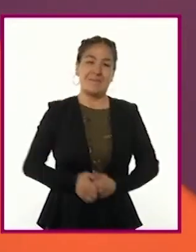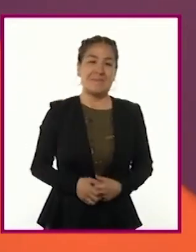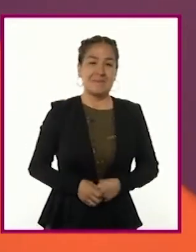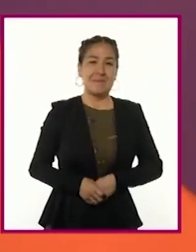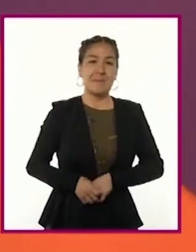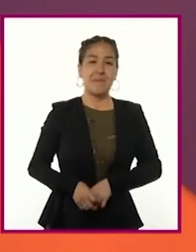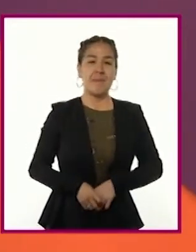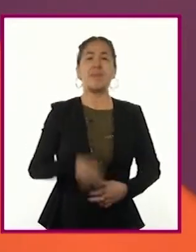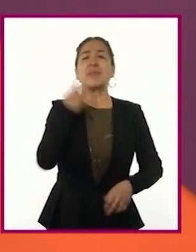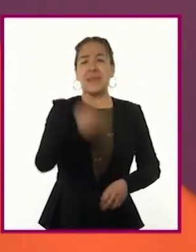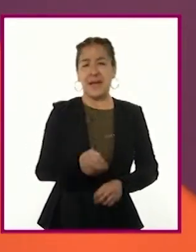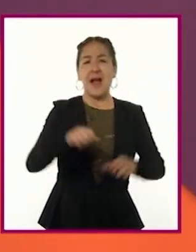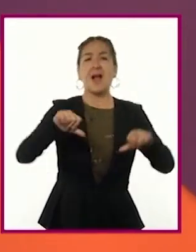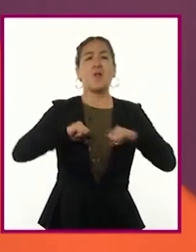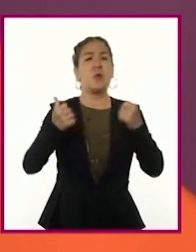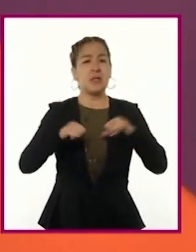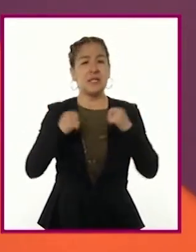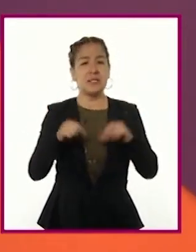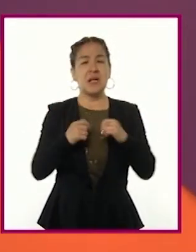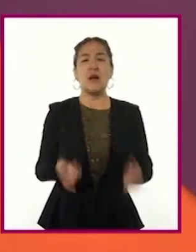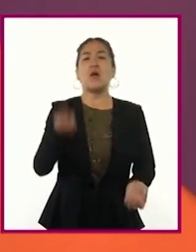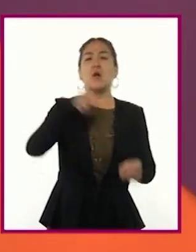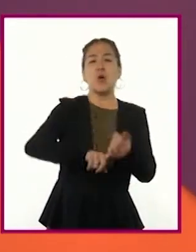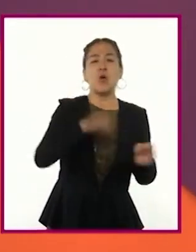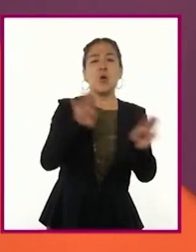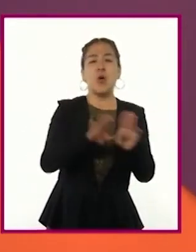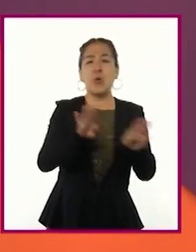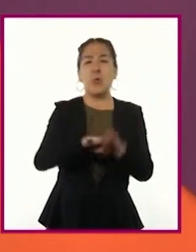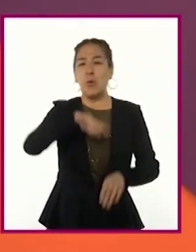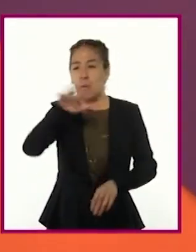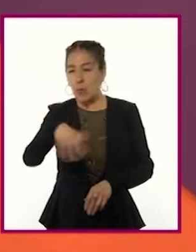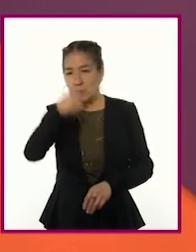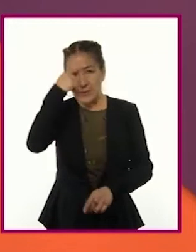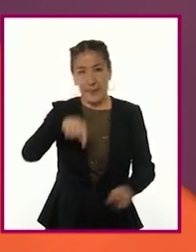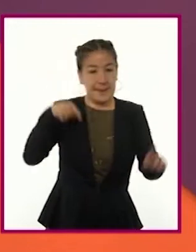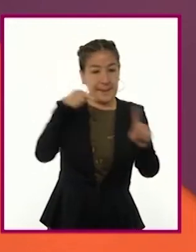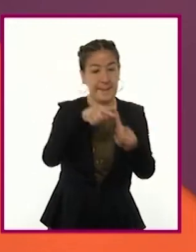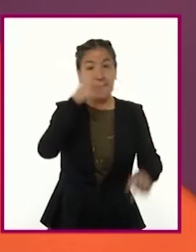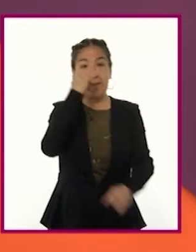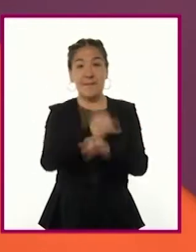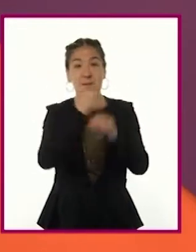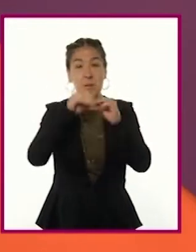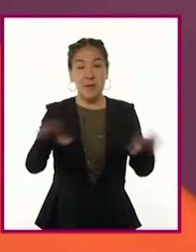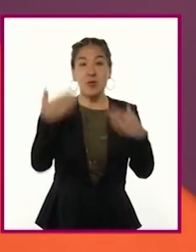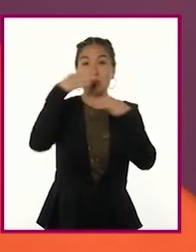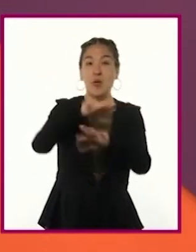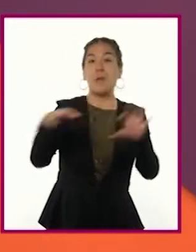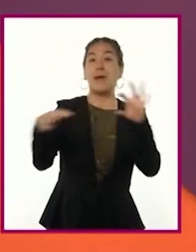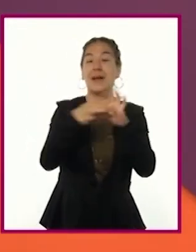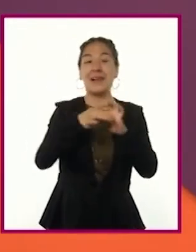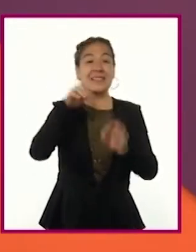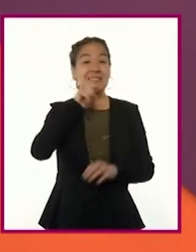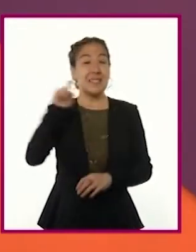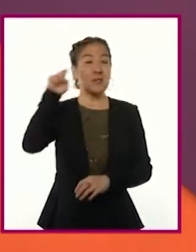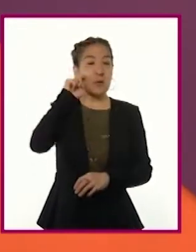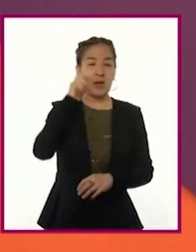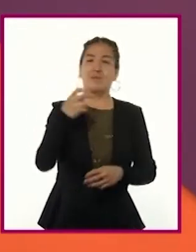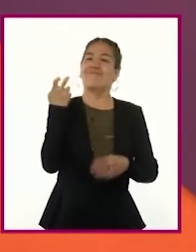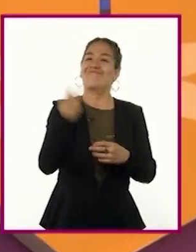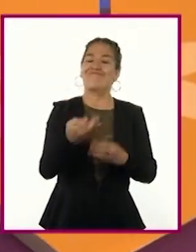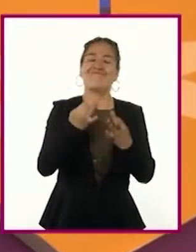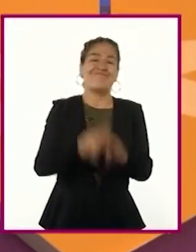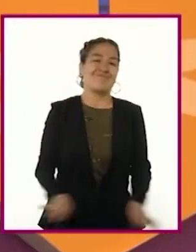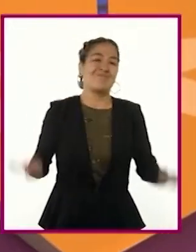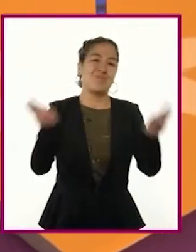Y durante la adolescencia, cuando la búsqueda de respuestas y de información asociada a la sexualidad se vuelve